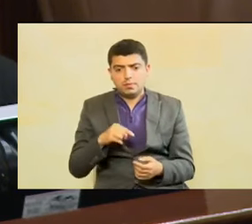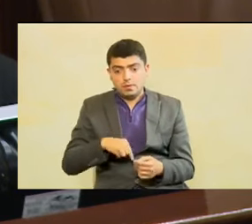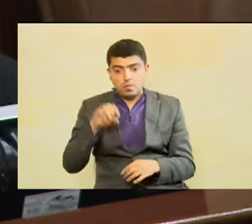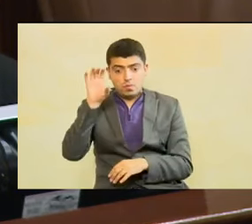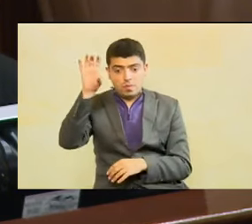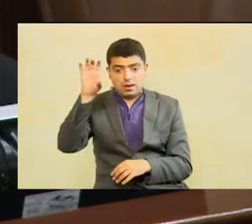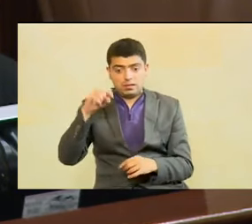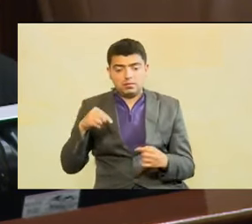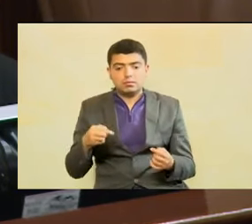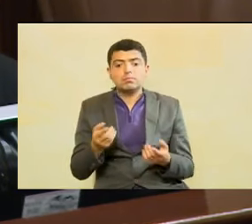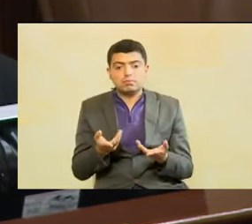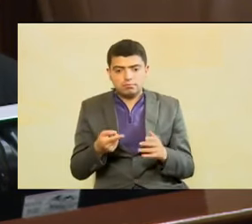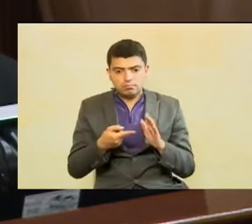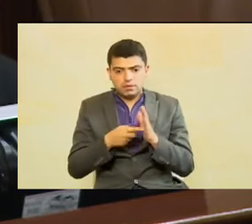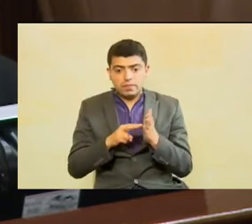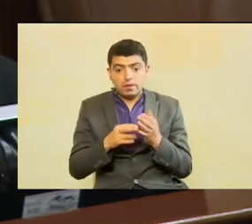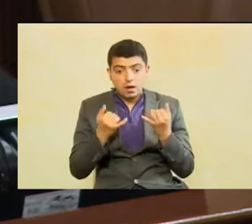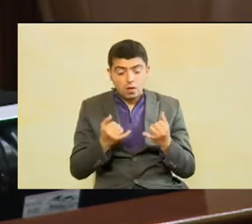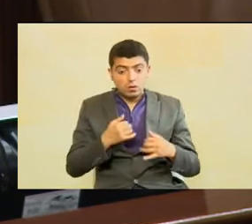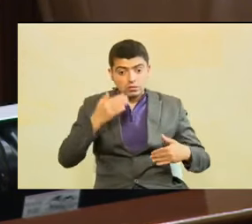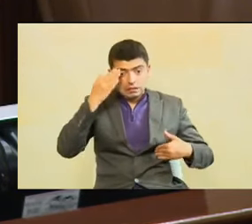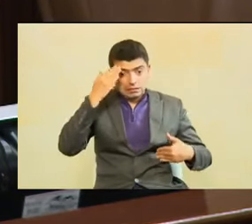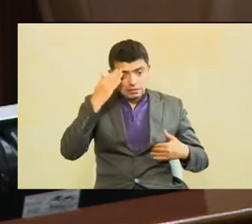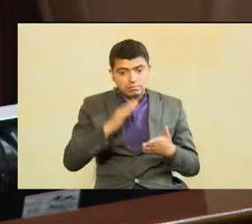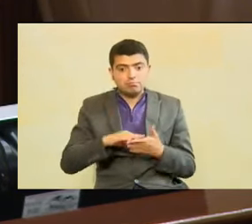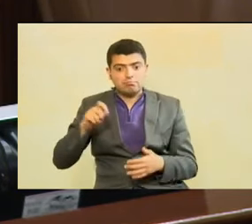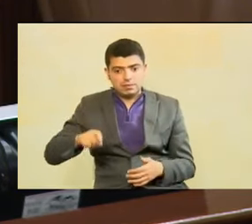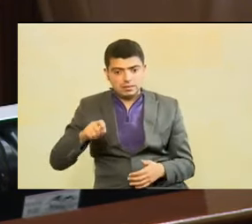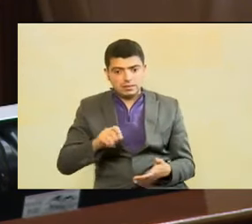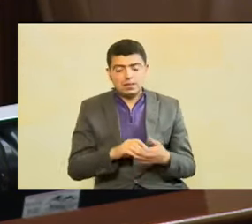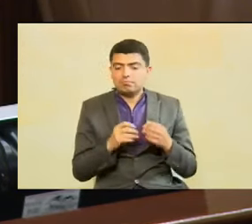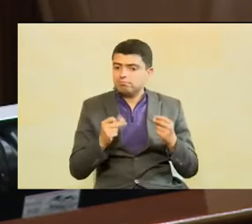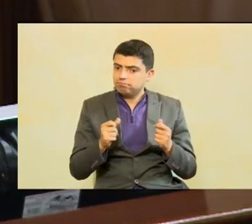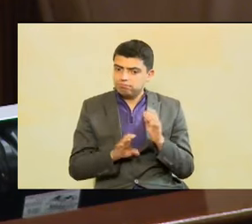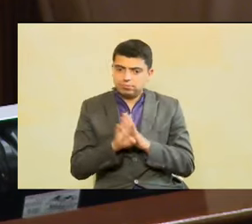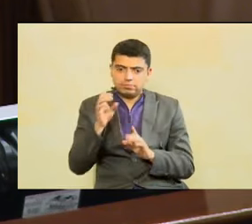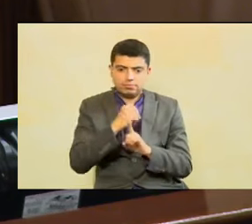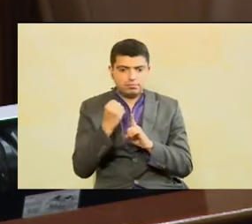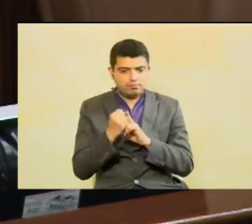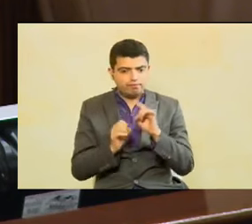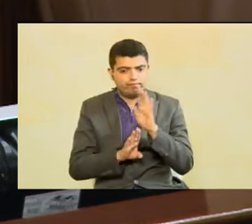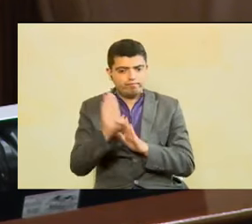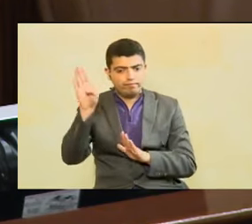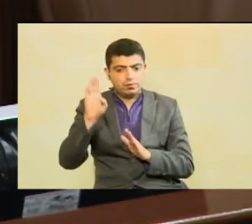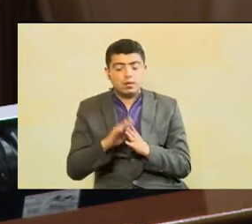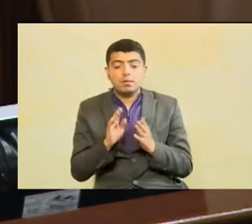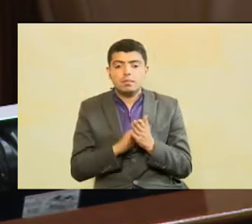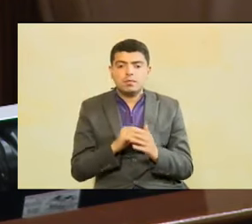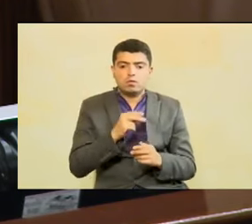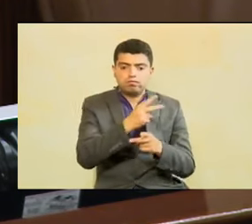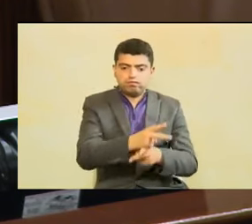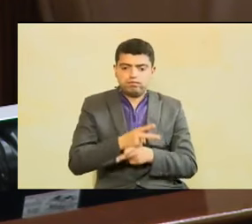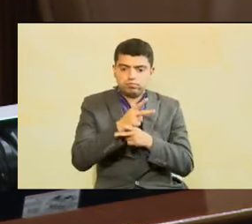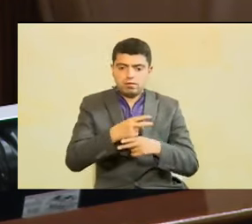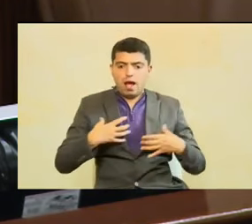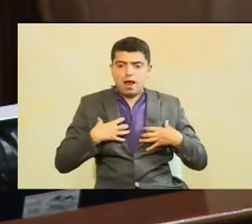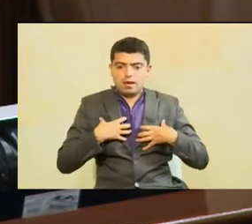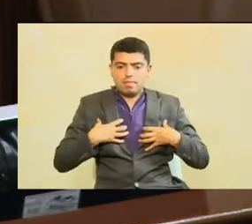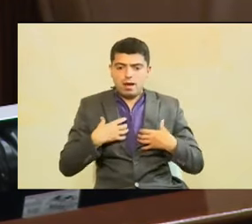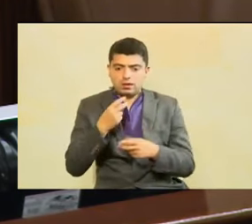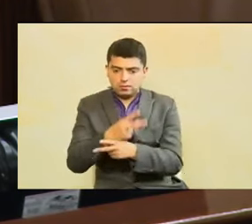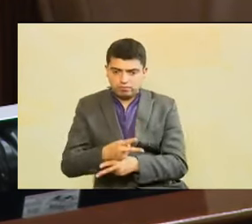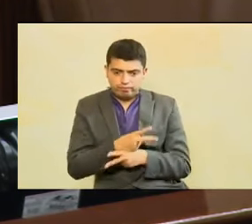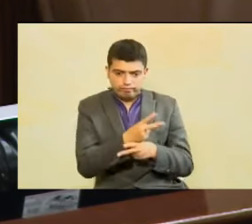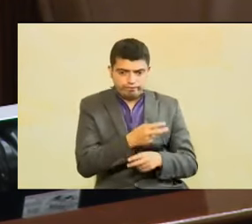país pero que es consciente de la necesidad de que avancemos como sociedad en la protección de nuestros animales